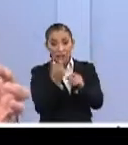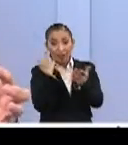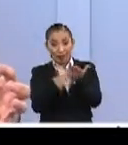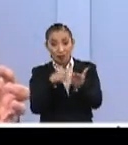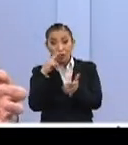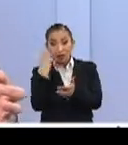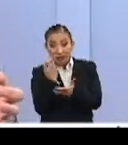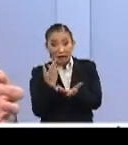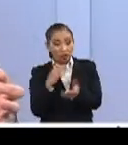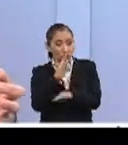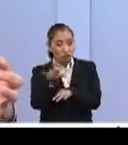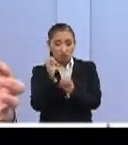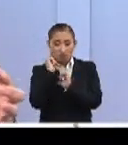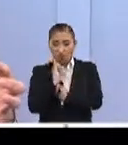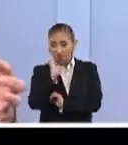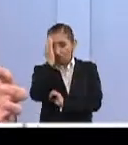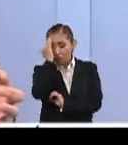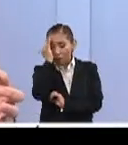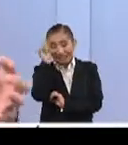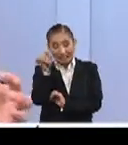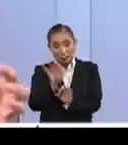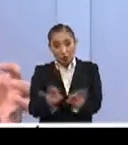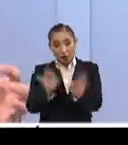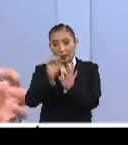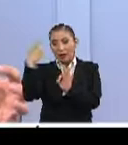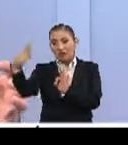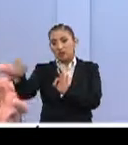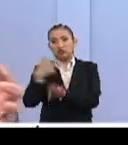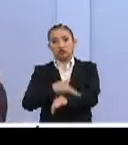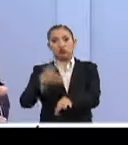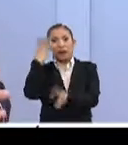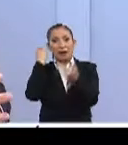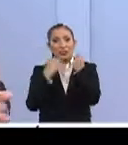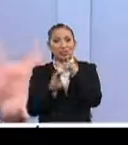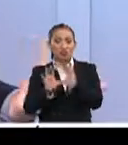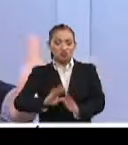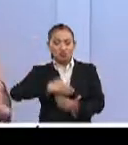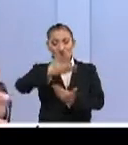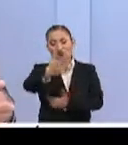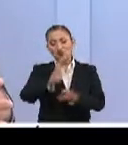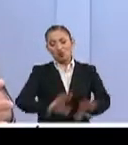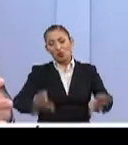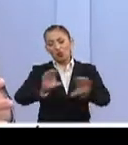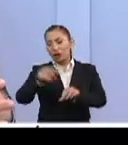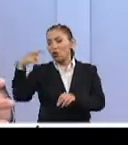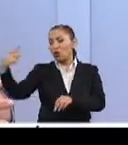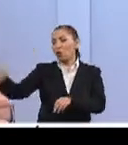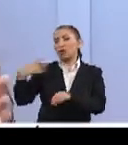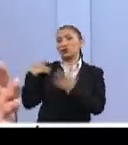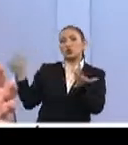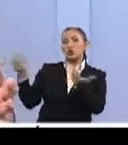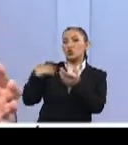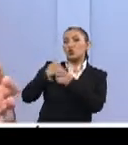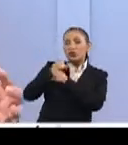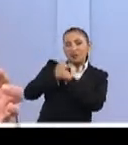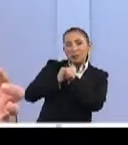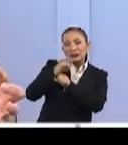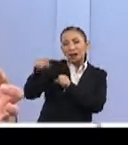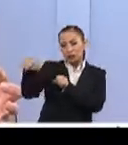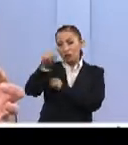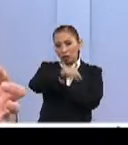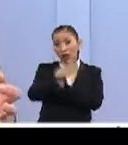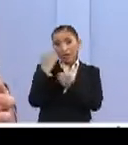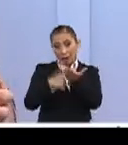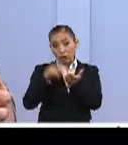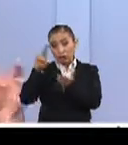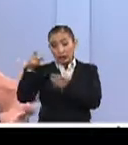las universidades y que es factor clave para estos procesos de aprendizaje, enseñanza-aprendizaje, son quienes de cierta